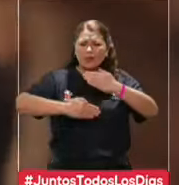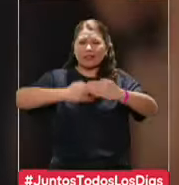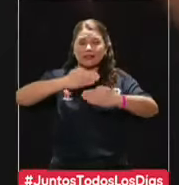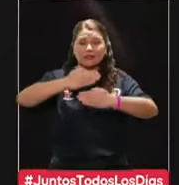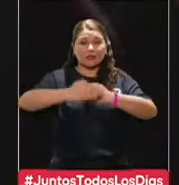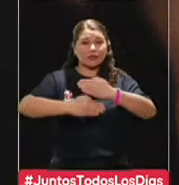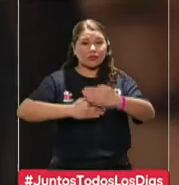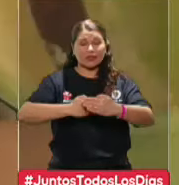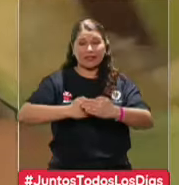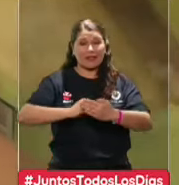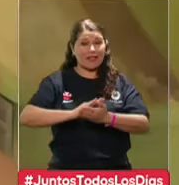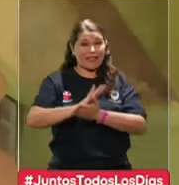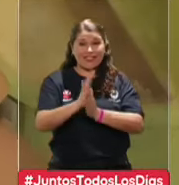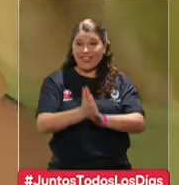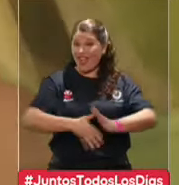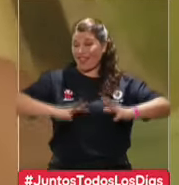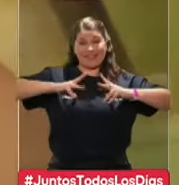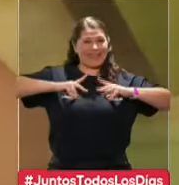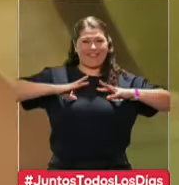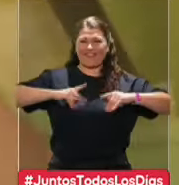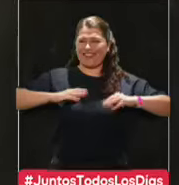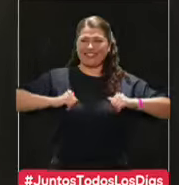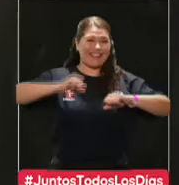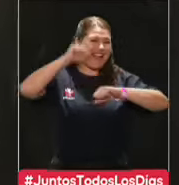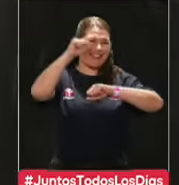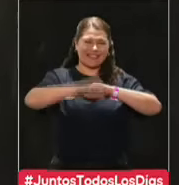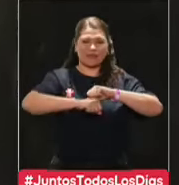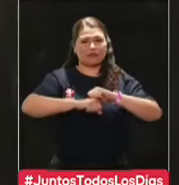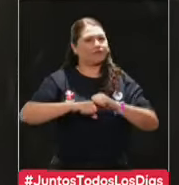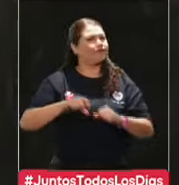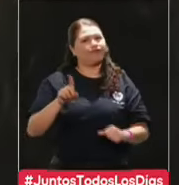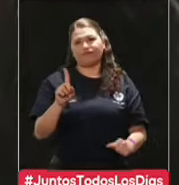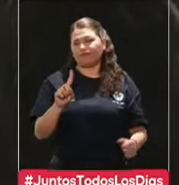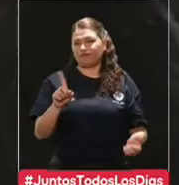Entonces no todo va a ser felicidad y aceptación de un día para otro.